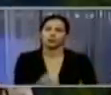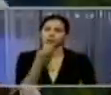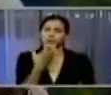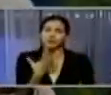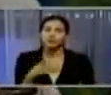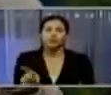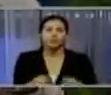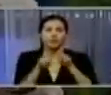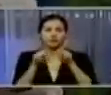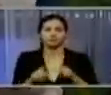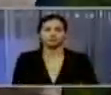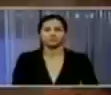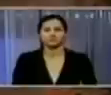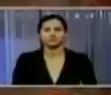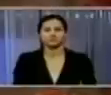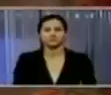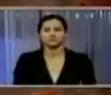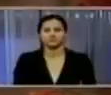igualmente.